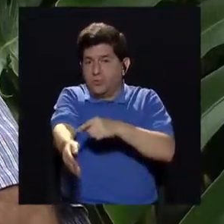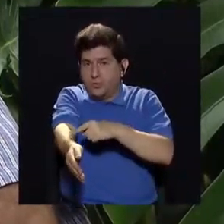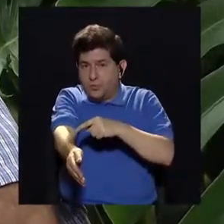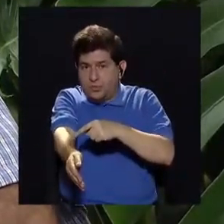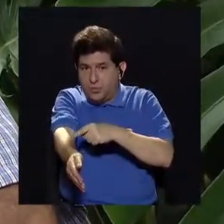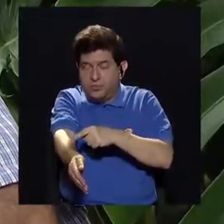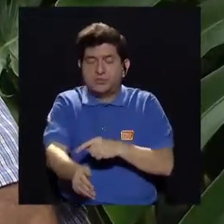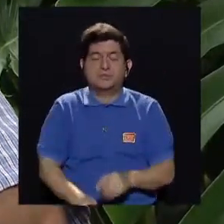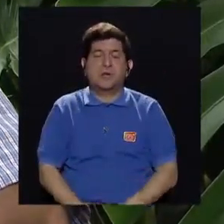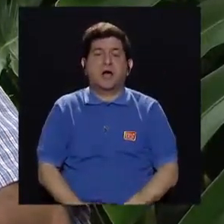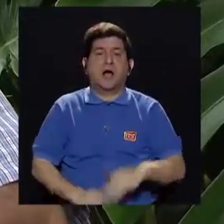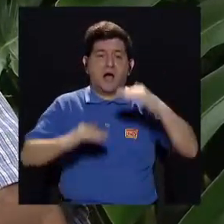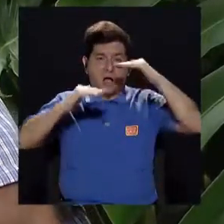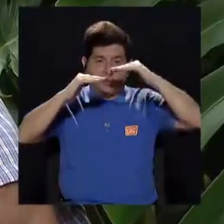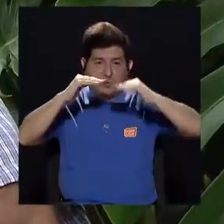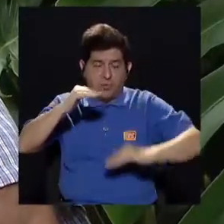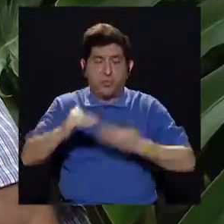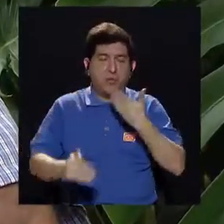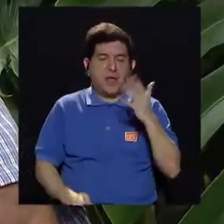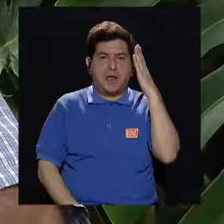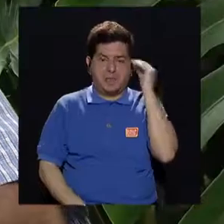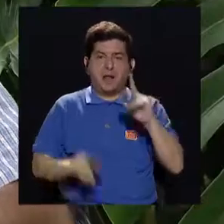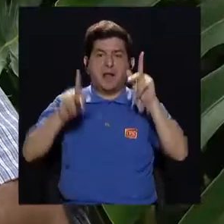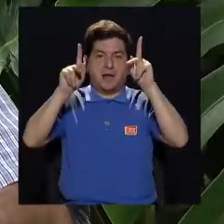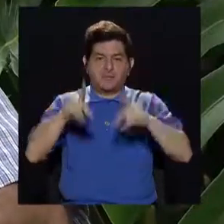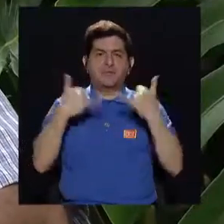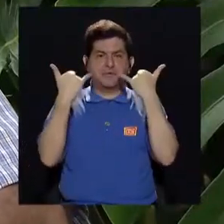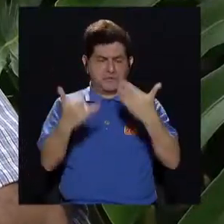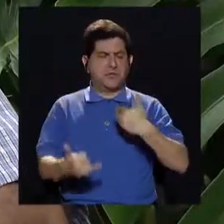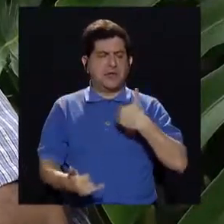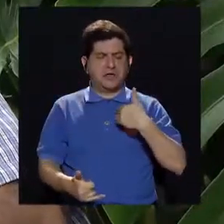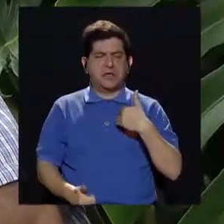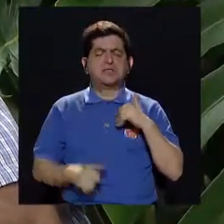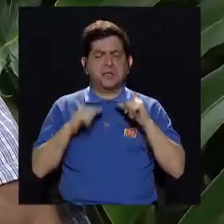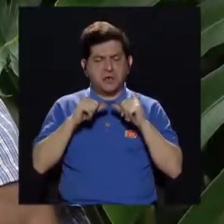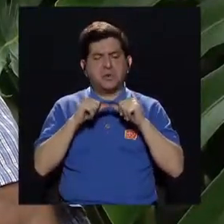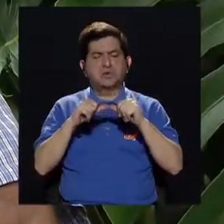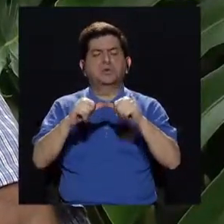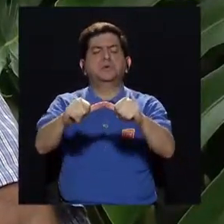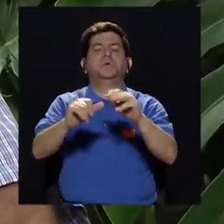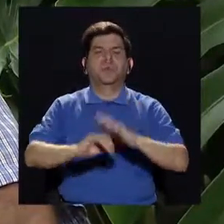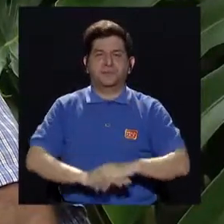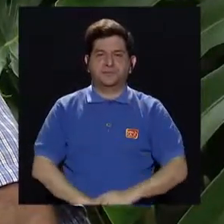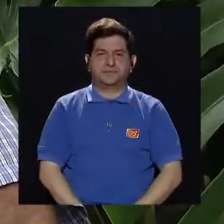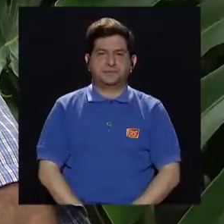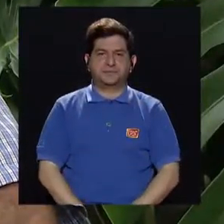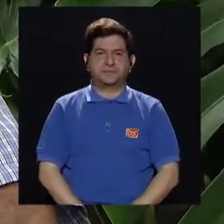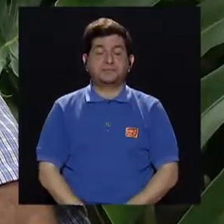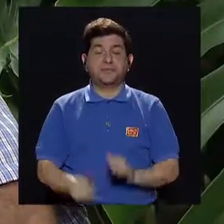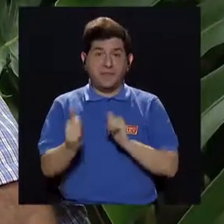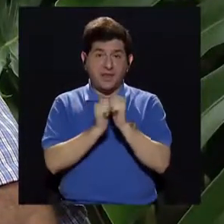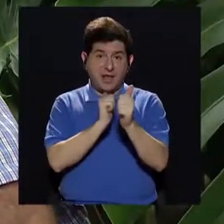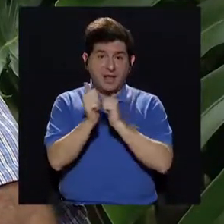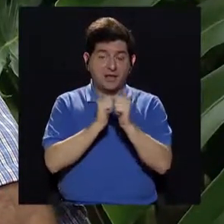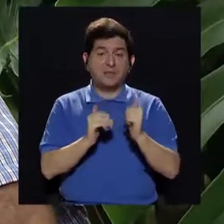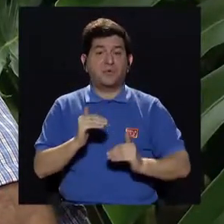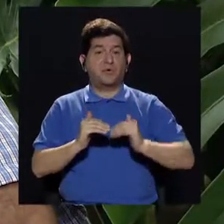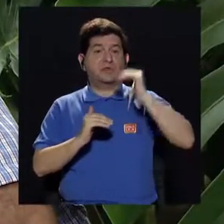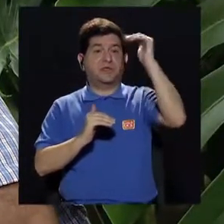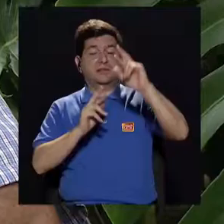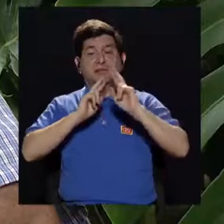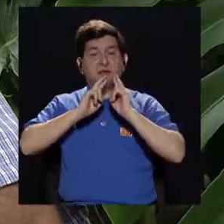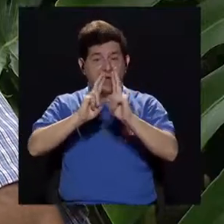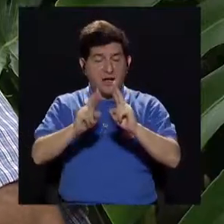bajado un poco, ¿verdad? Y puede tener una mala experiencia, ¿verdad? A un atleta que ya tiene esa constancia. En el deporte de alto